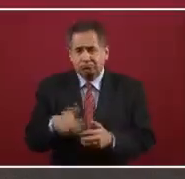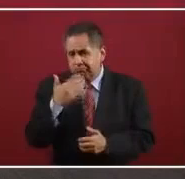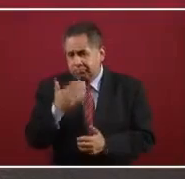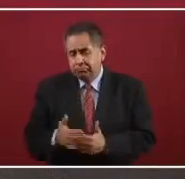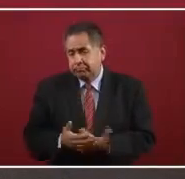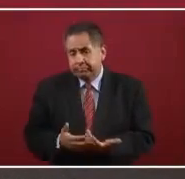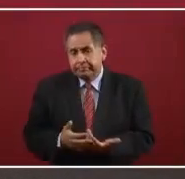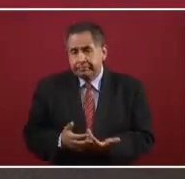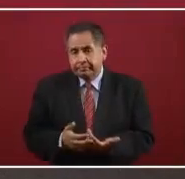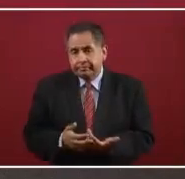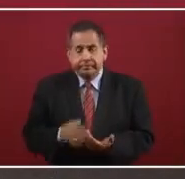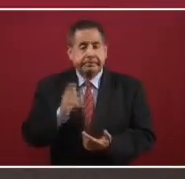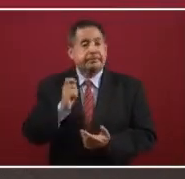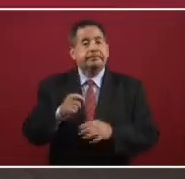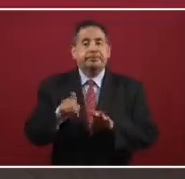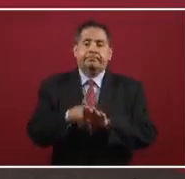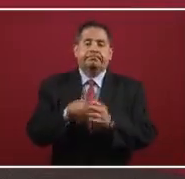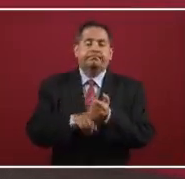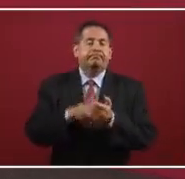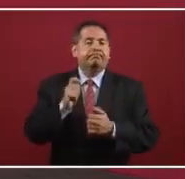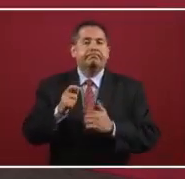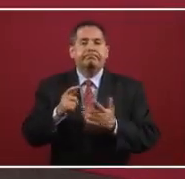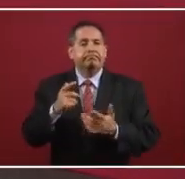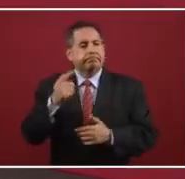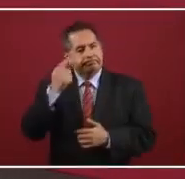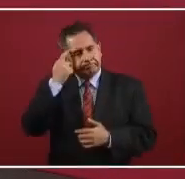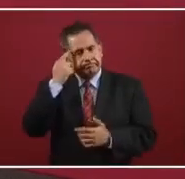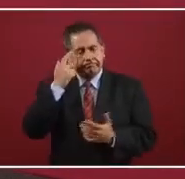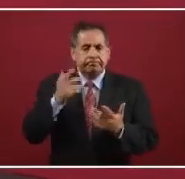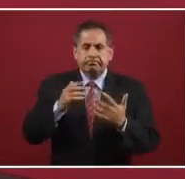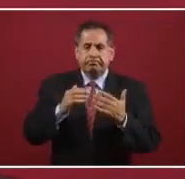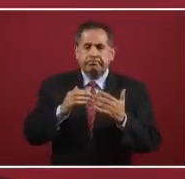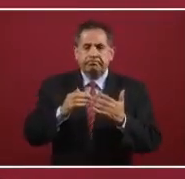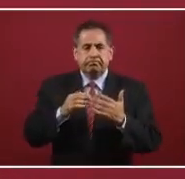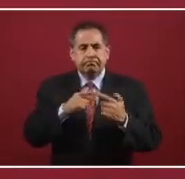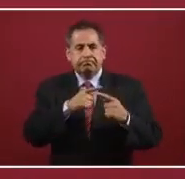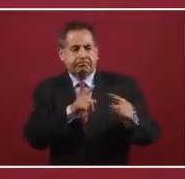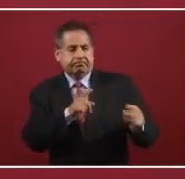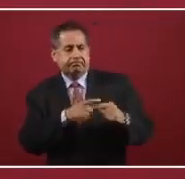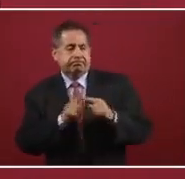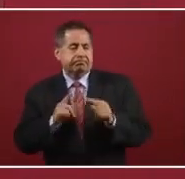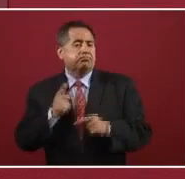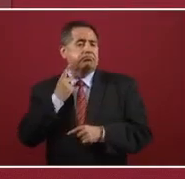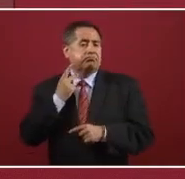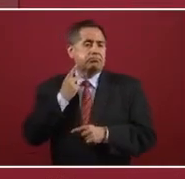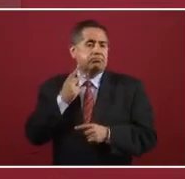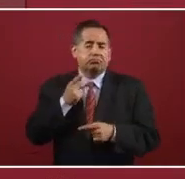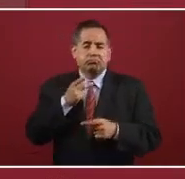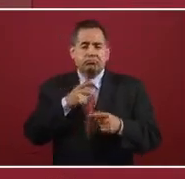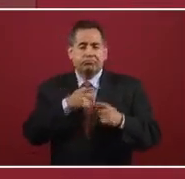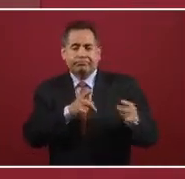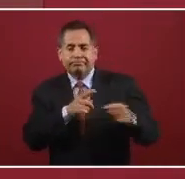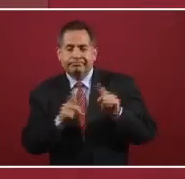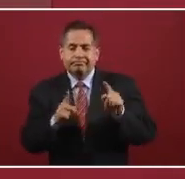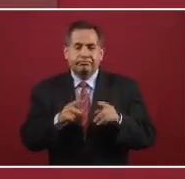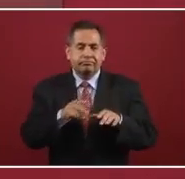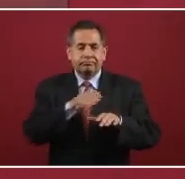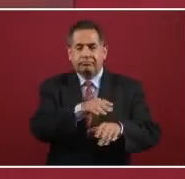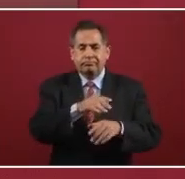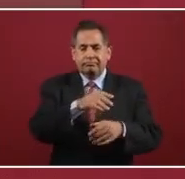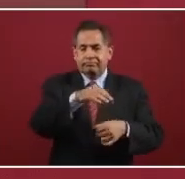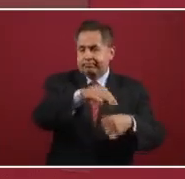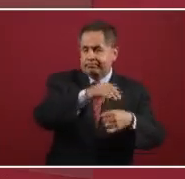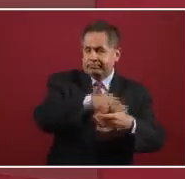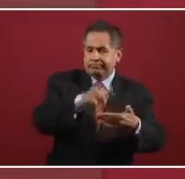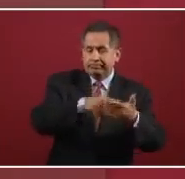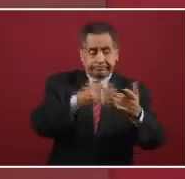va más allá o está por encima de las diferencias políticas o electorales que